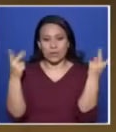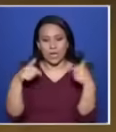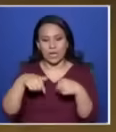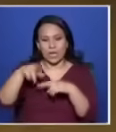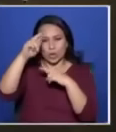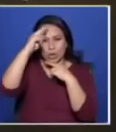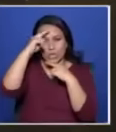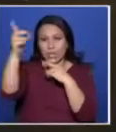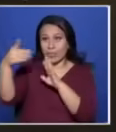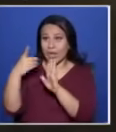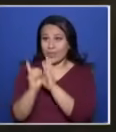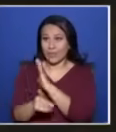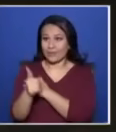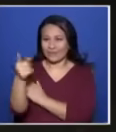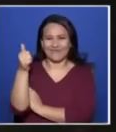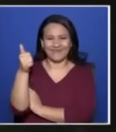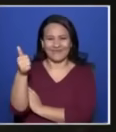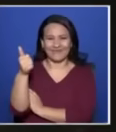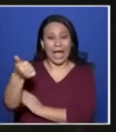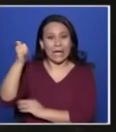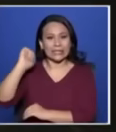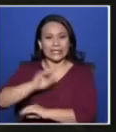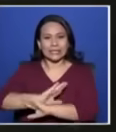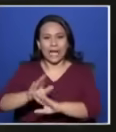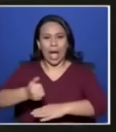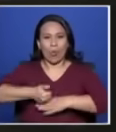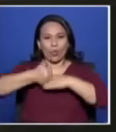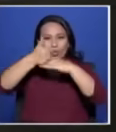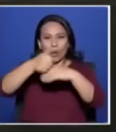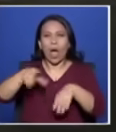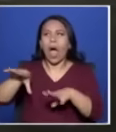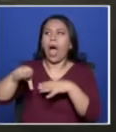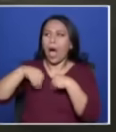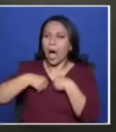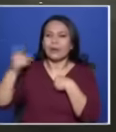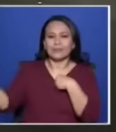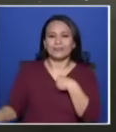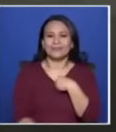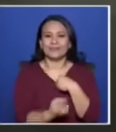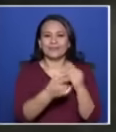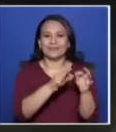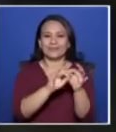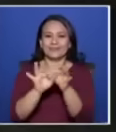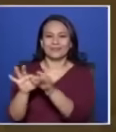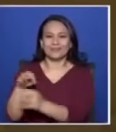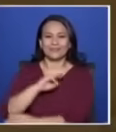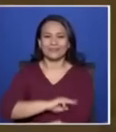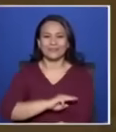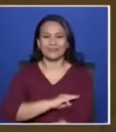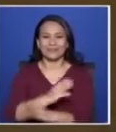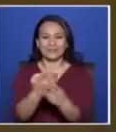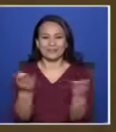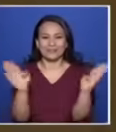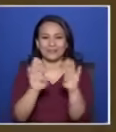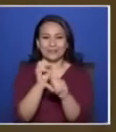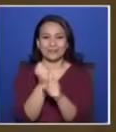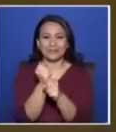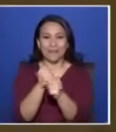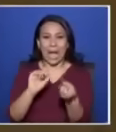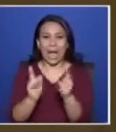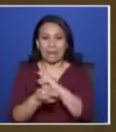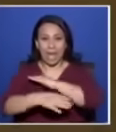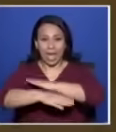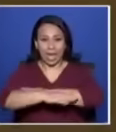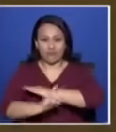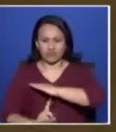temas comunitarios porque desde anoche personal de obras públicas del municipio colocó muros y mallas para iniciar trabajos de cambio de juntas